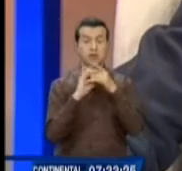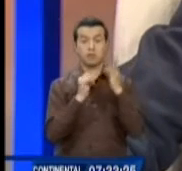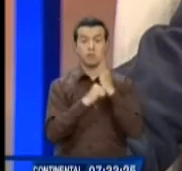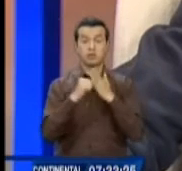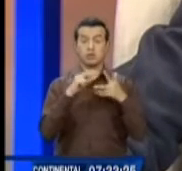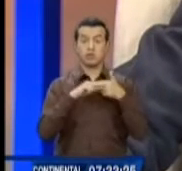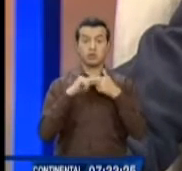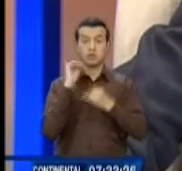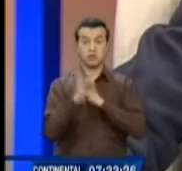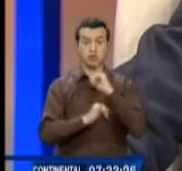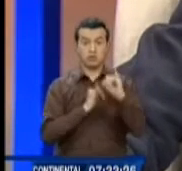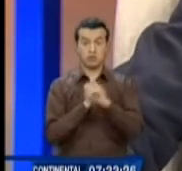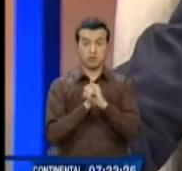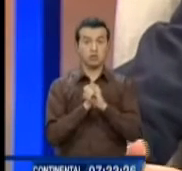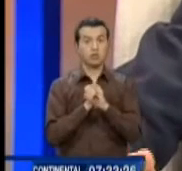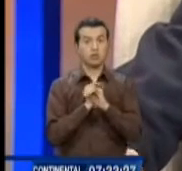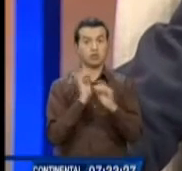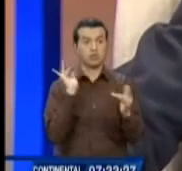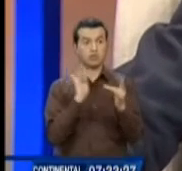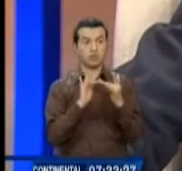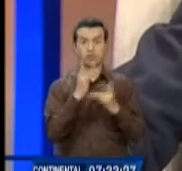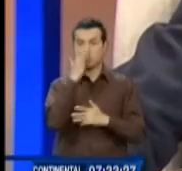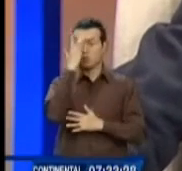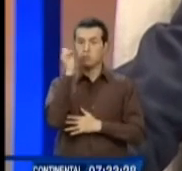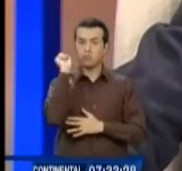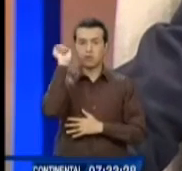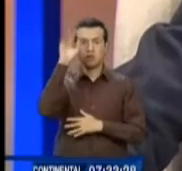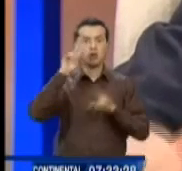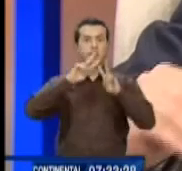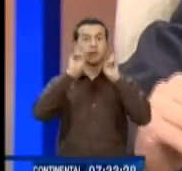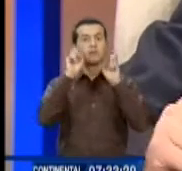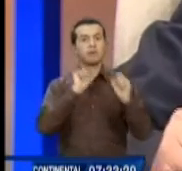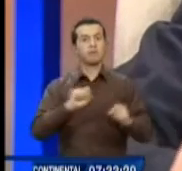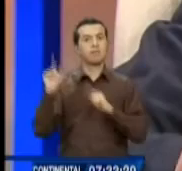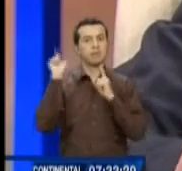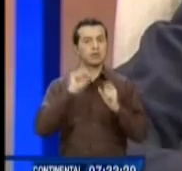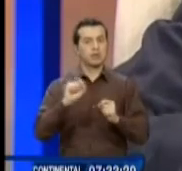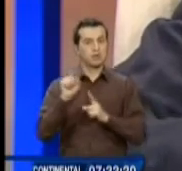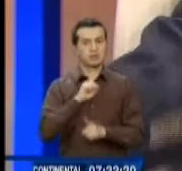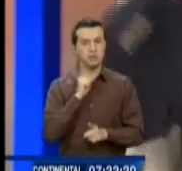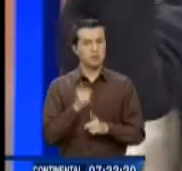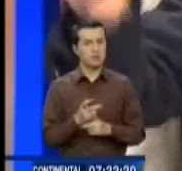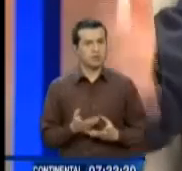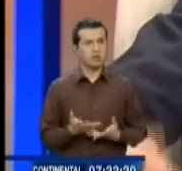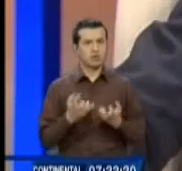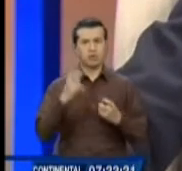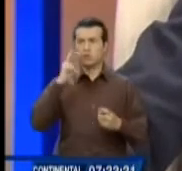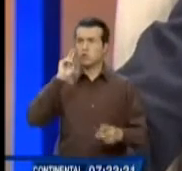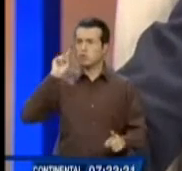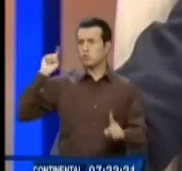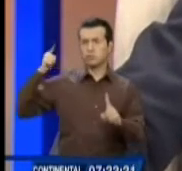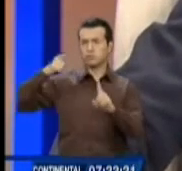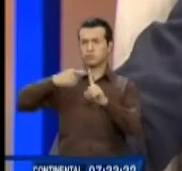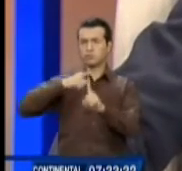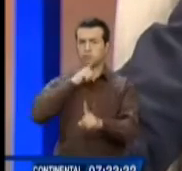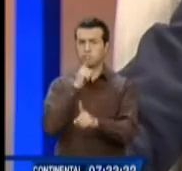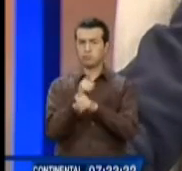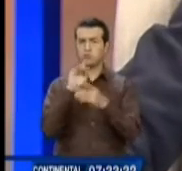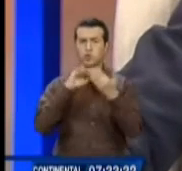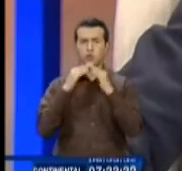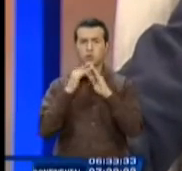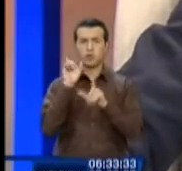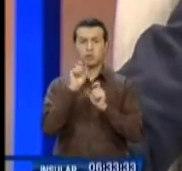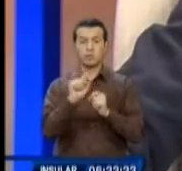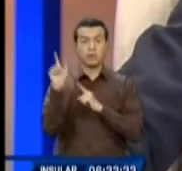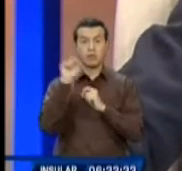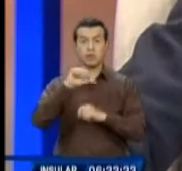Relaciones Exteriores y Movilidad Humana, porque la película trata mucho sobre la migración. Así que tenemos también miras hacia llegar a las comunidades de